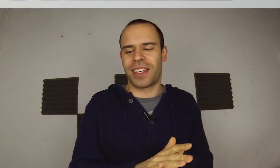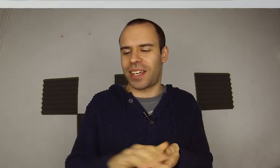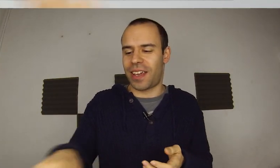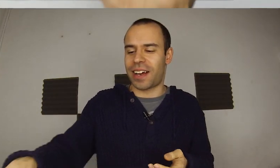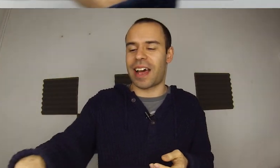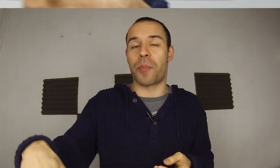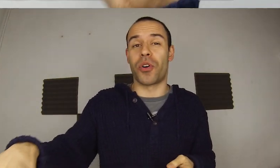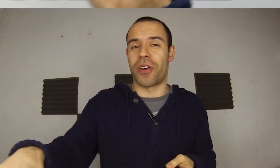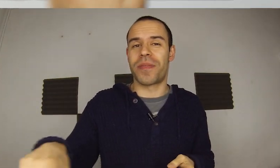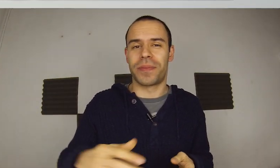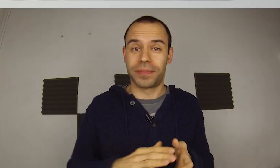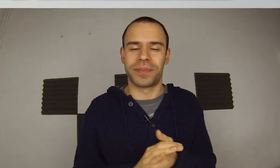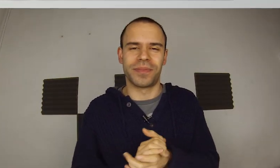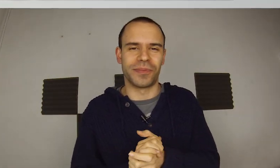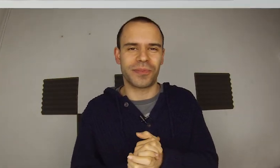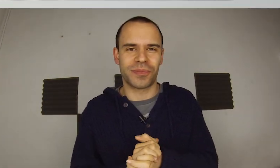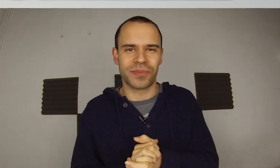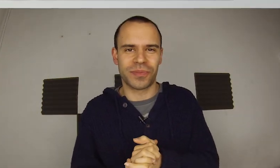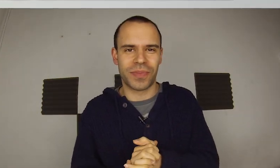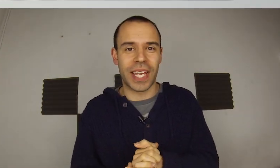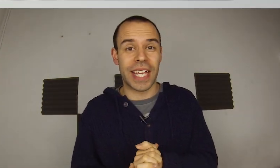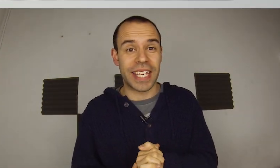y en japón